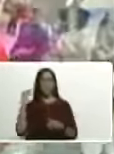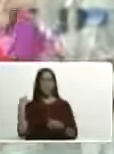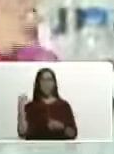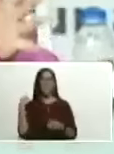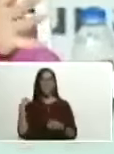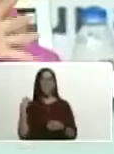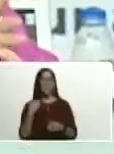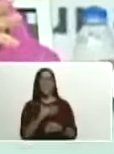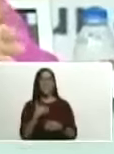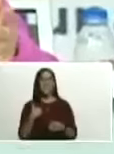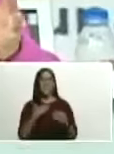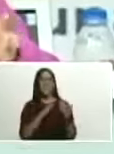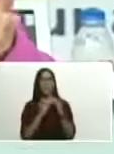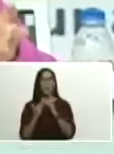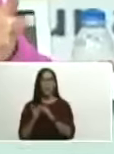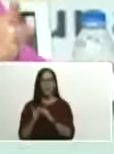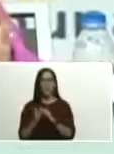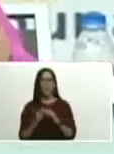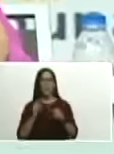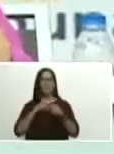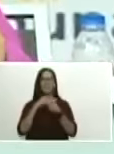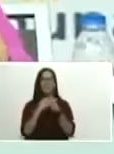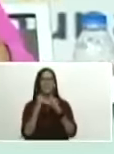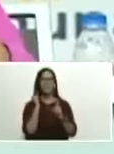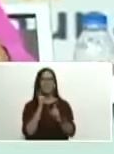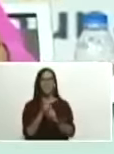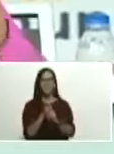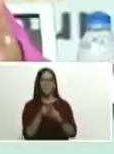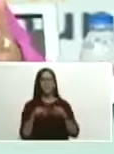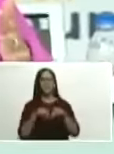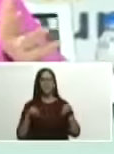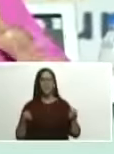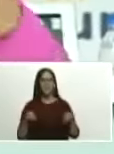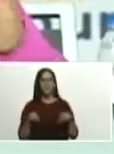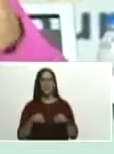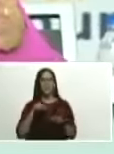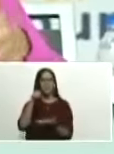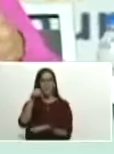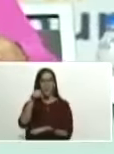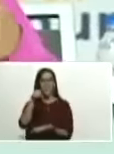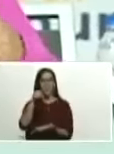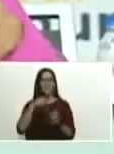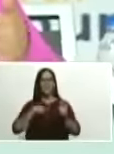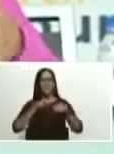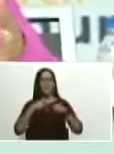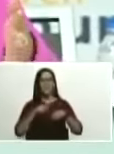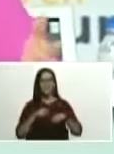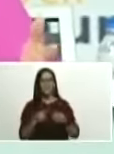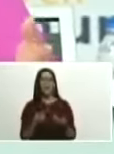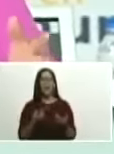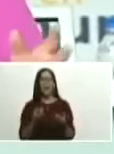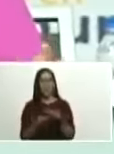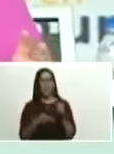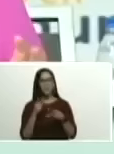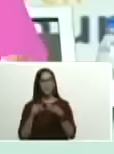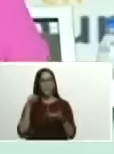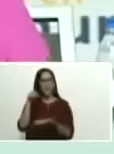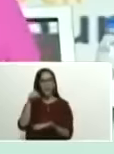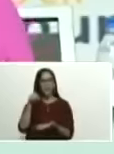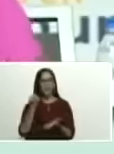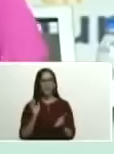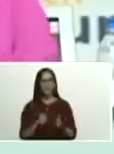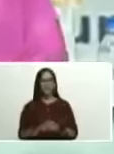lo que quieren las comunas es, por ejemplo, articular directamente en el territorio con los CLAP, vender directamente los productos a los CLAP.